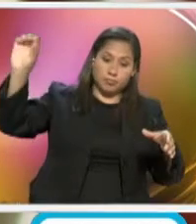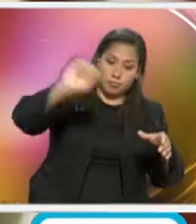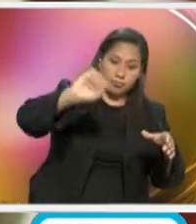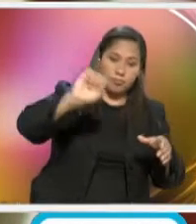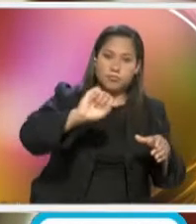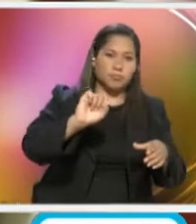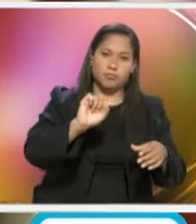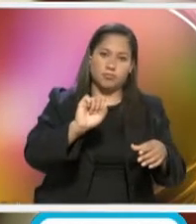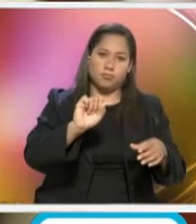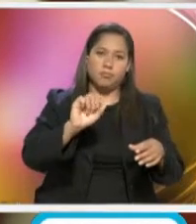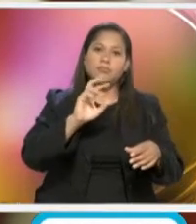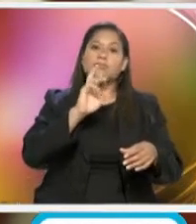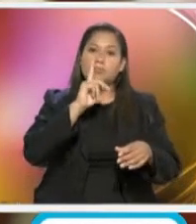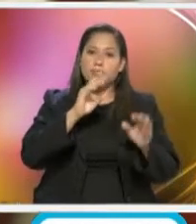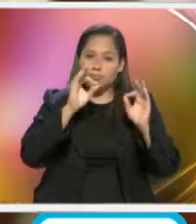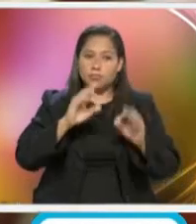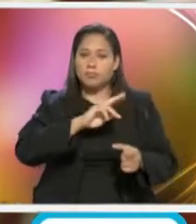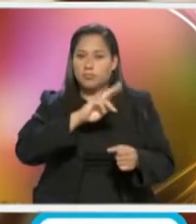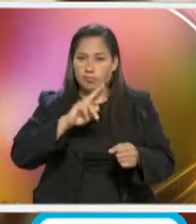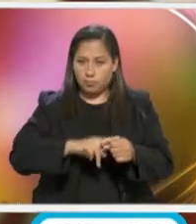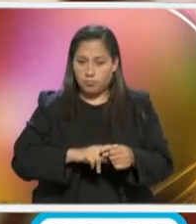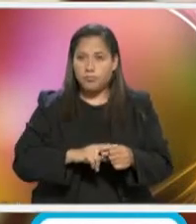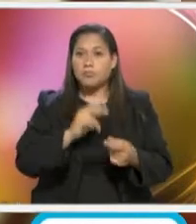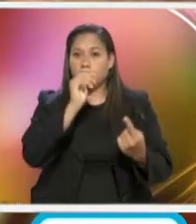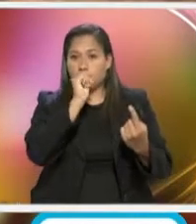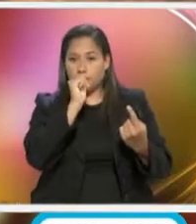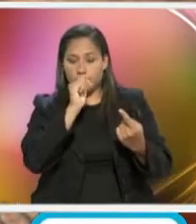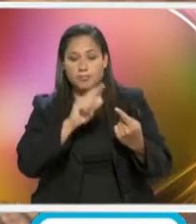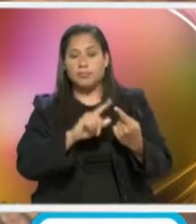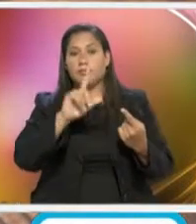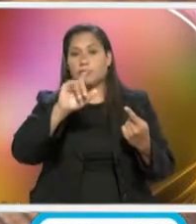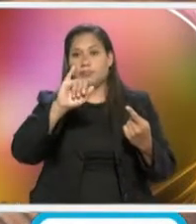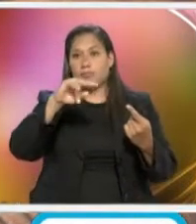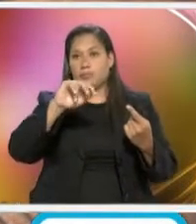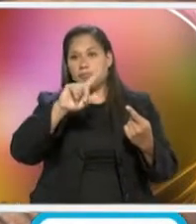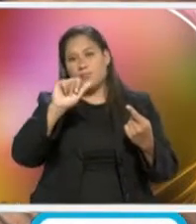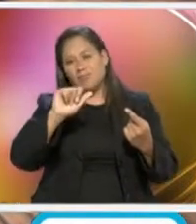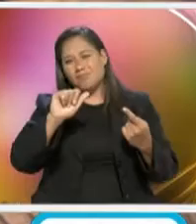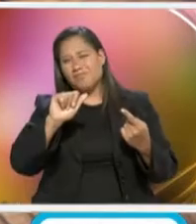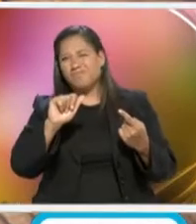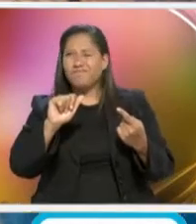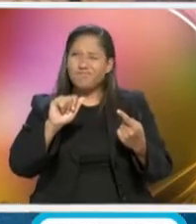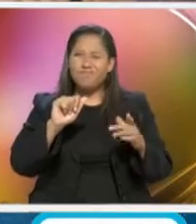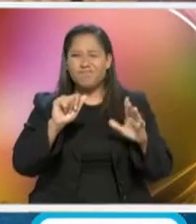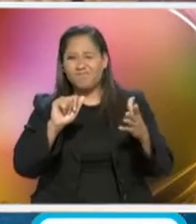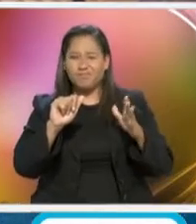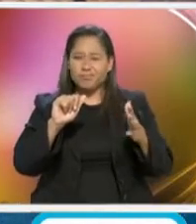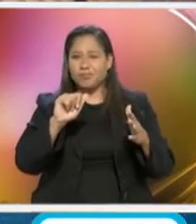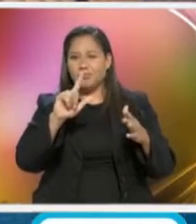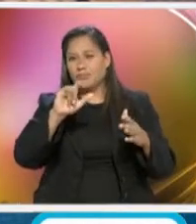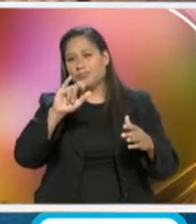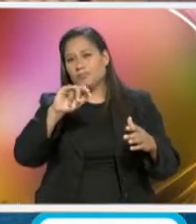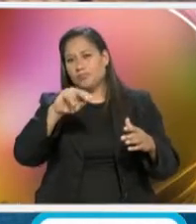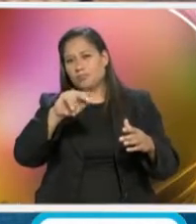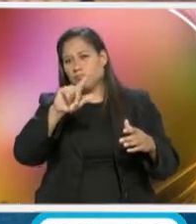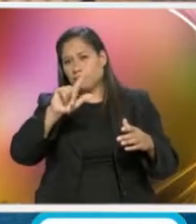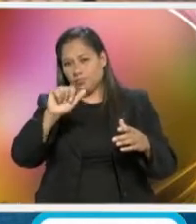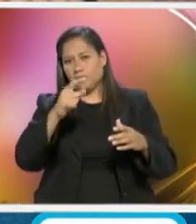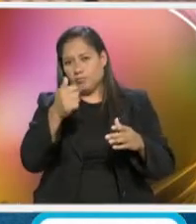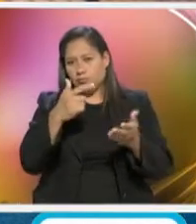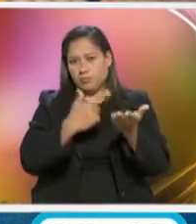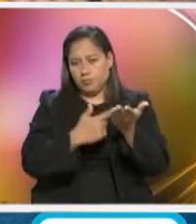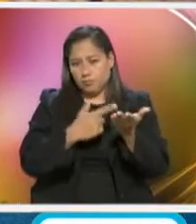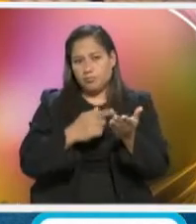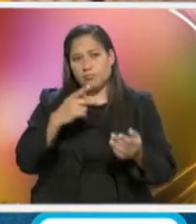son natural. Lo más natural Muy posible. bien. Entonces, Avena, eso- linaza. linaza, pues también tiene un poco de grasa,